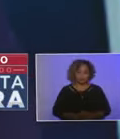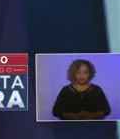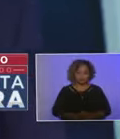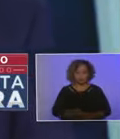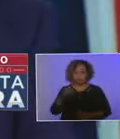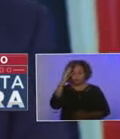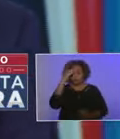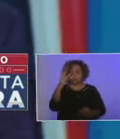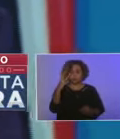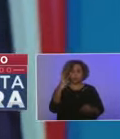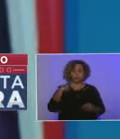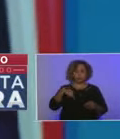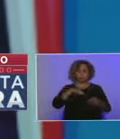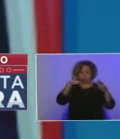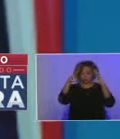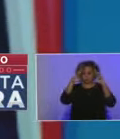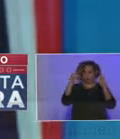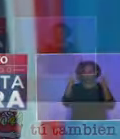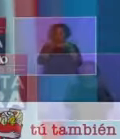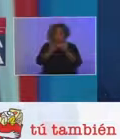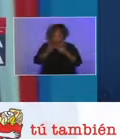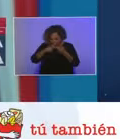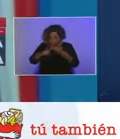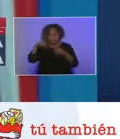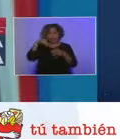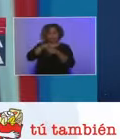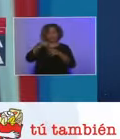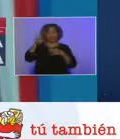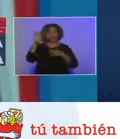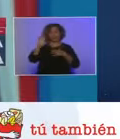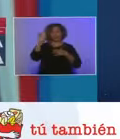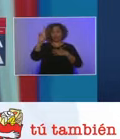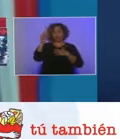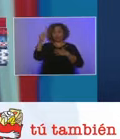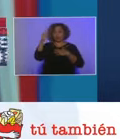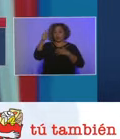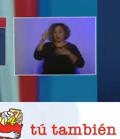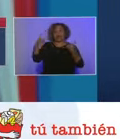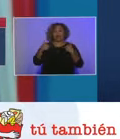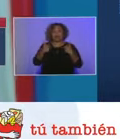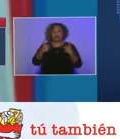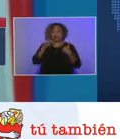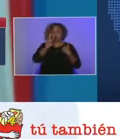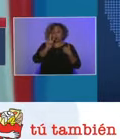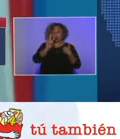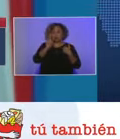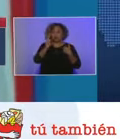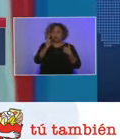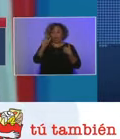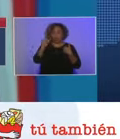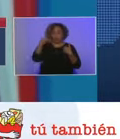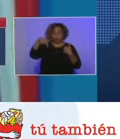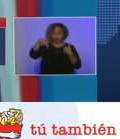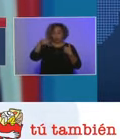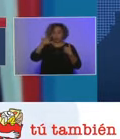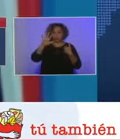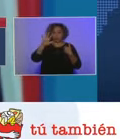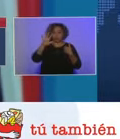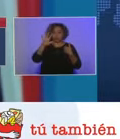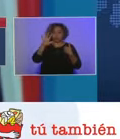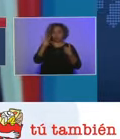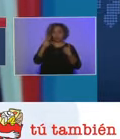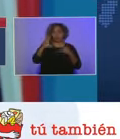Bueno, mis amigos, vamos a despedirnos en este momento de todos los amigos de los Estados Unidos y de la gente que está en WKQ580 y regresamos entonces con el